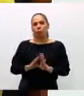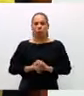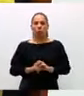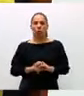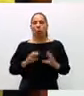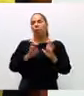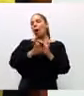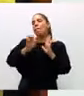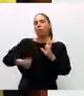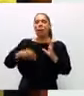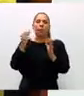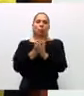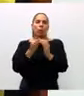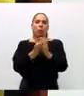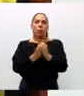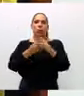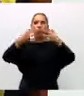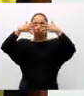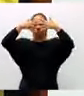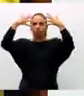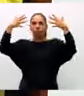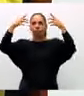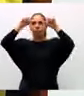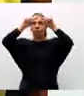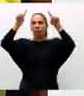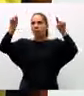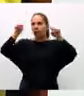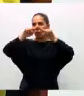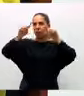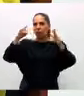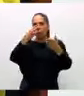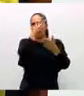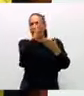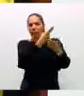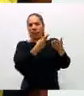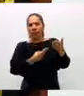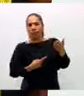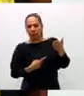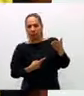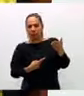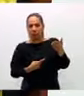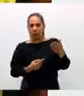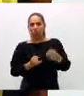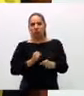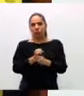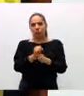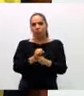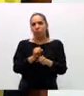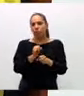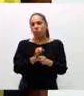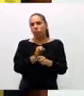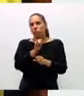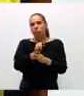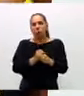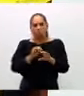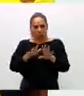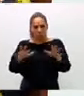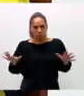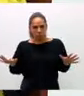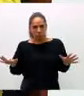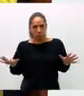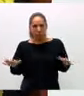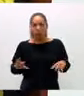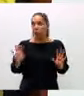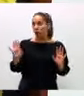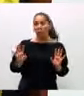mentales, ¿no? Ese curso a lo mejor en 3 horas, 6 horas, ya somos unos expertos en el manejo de mapas mentales